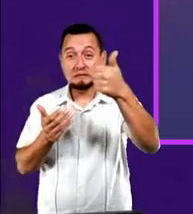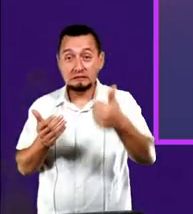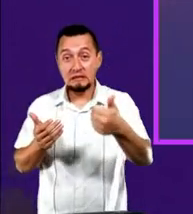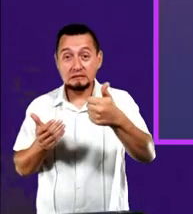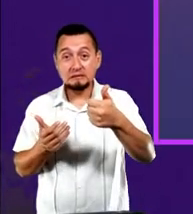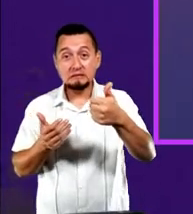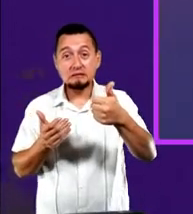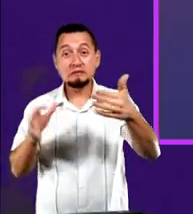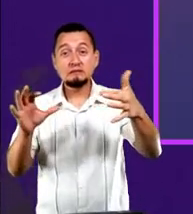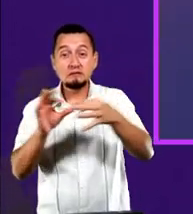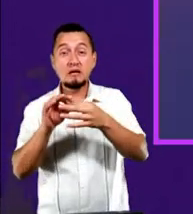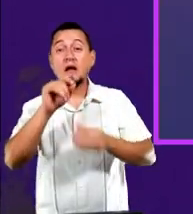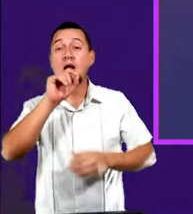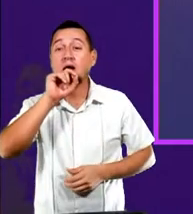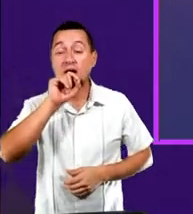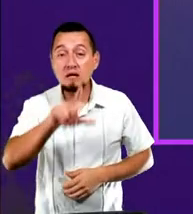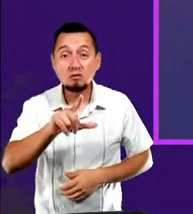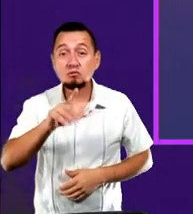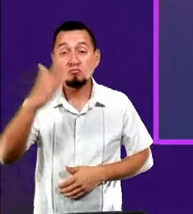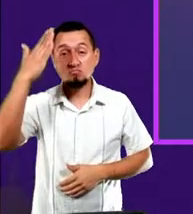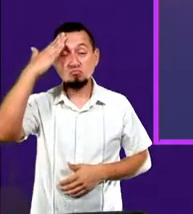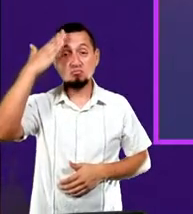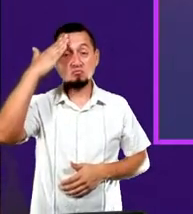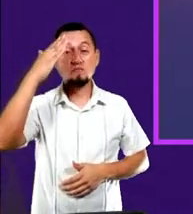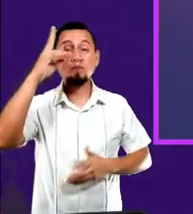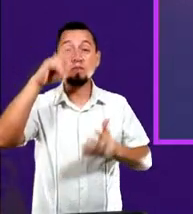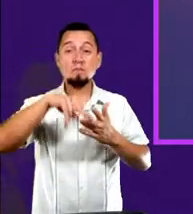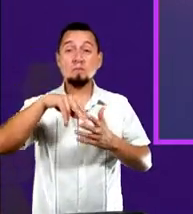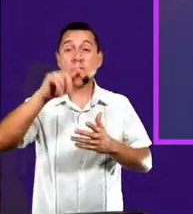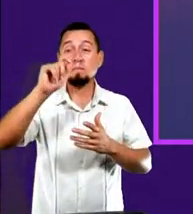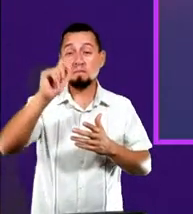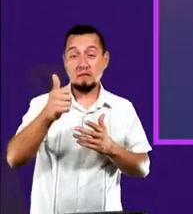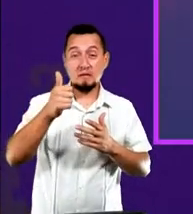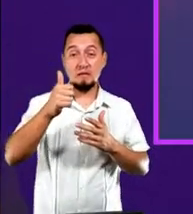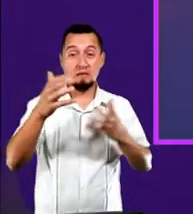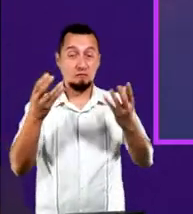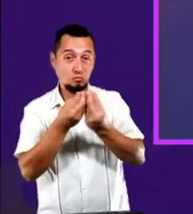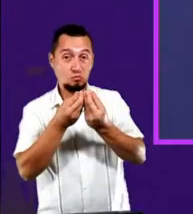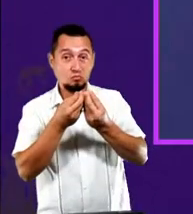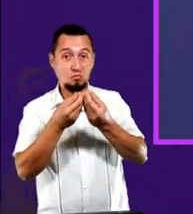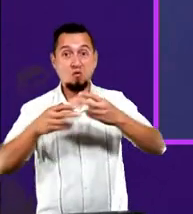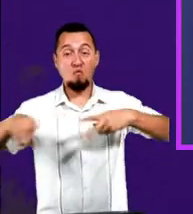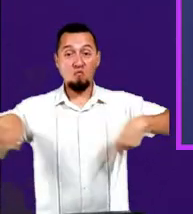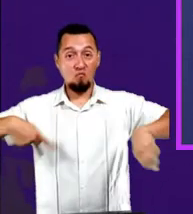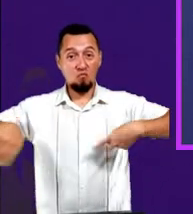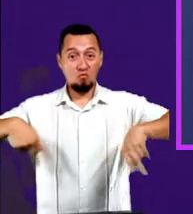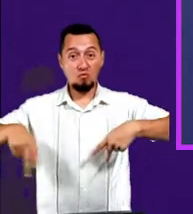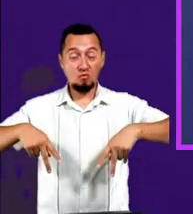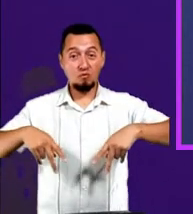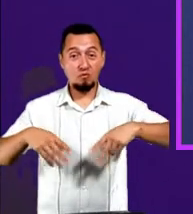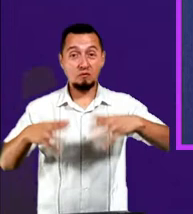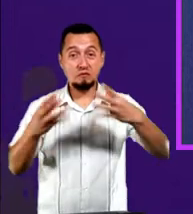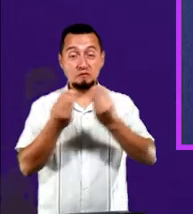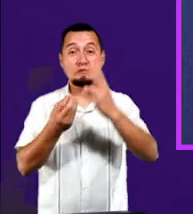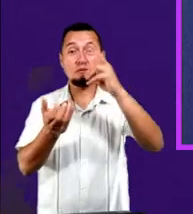Copa Mundial de Fútbol en el 2026.